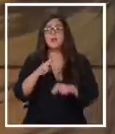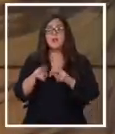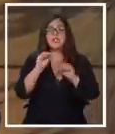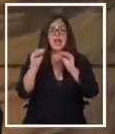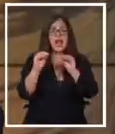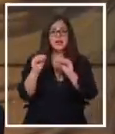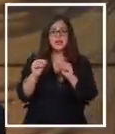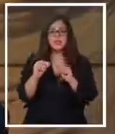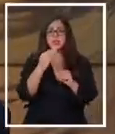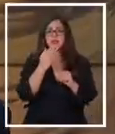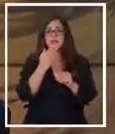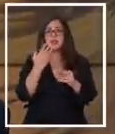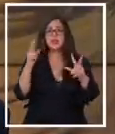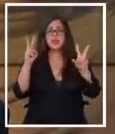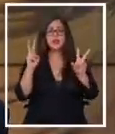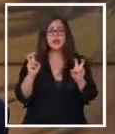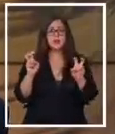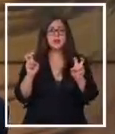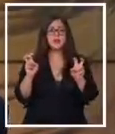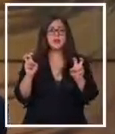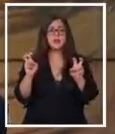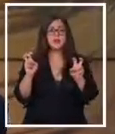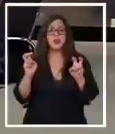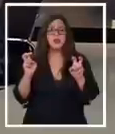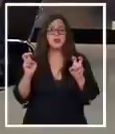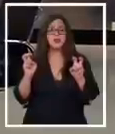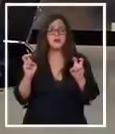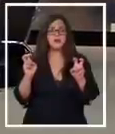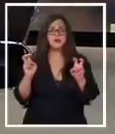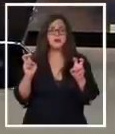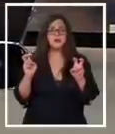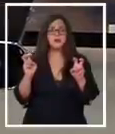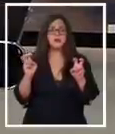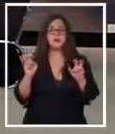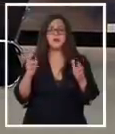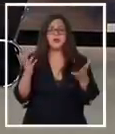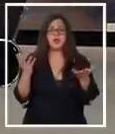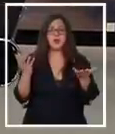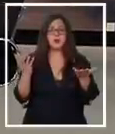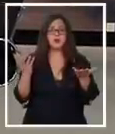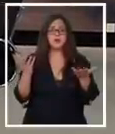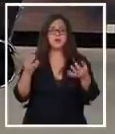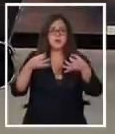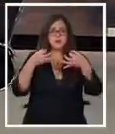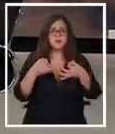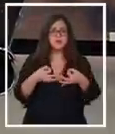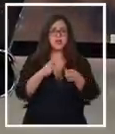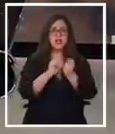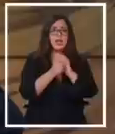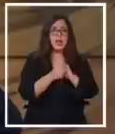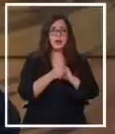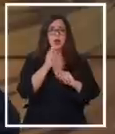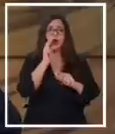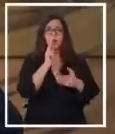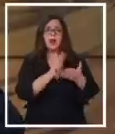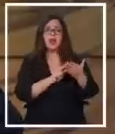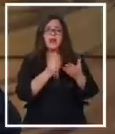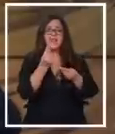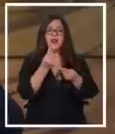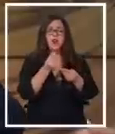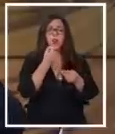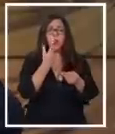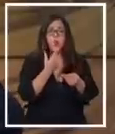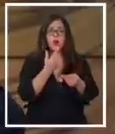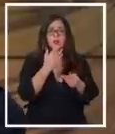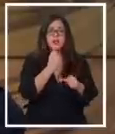anuncios también en materia de regulación para poder observar cuáles son los precios que están subiendo estamos